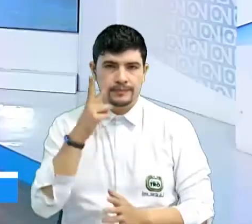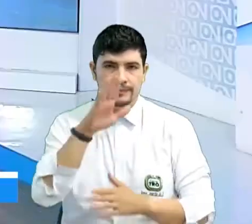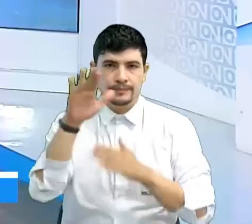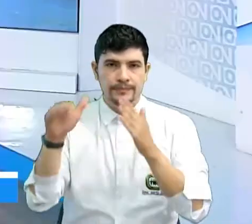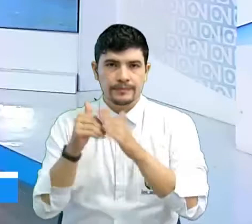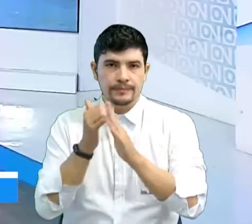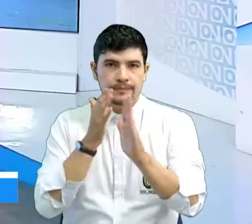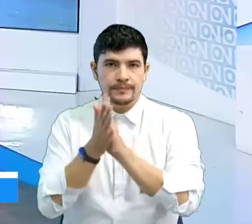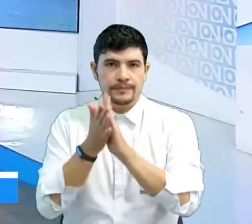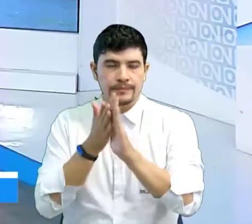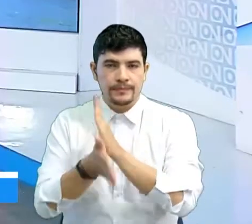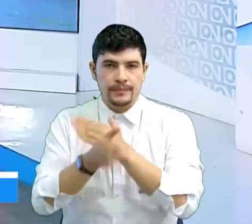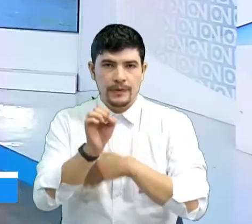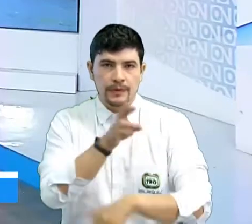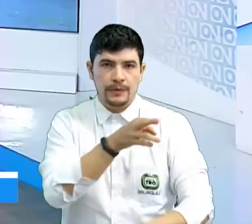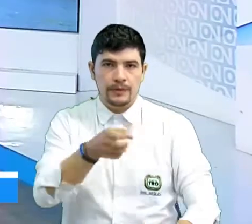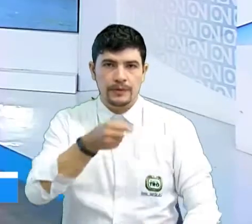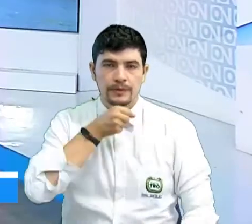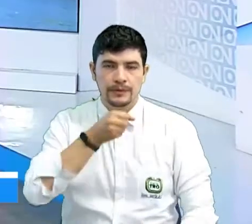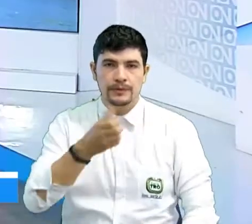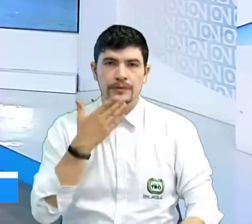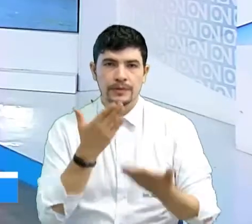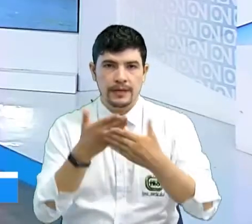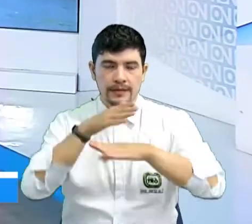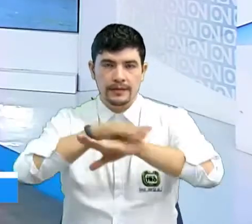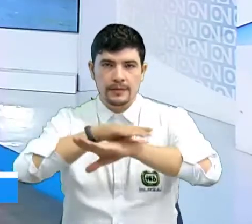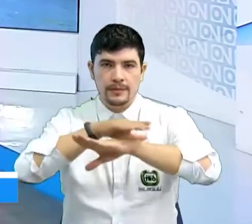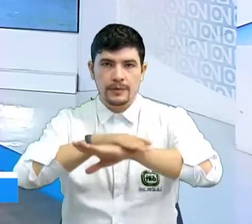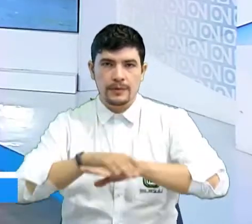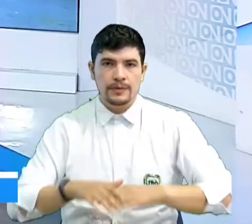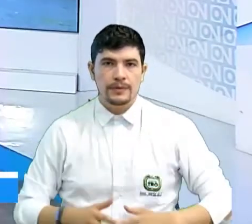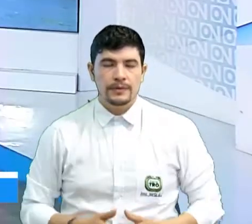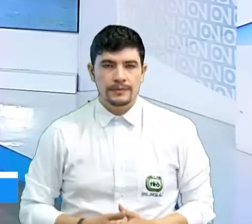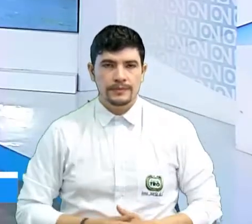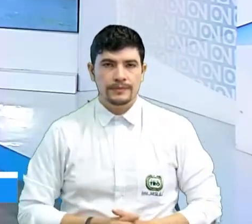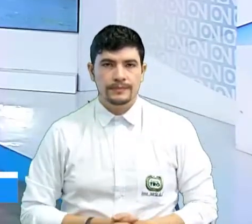información que se maneja por el momento. John, continúen ustedes con más detalles en Oriente Noticias.